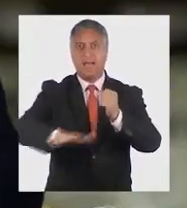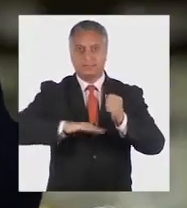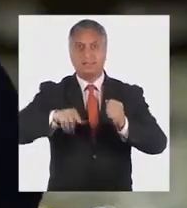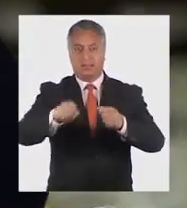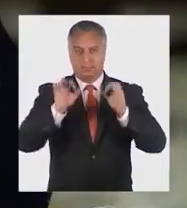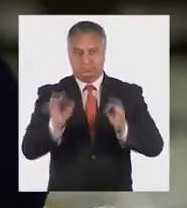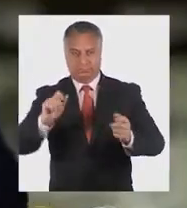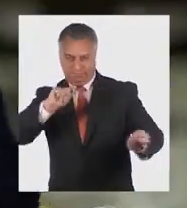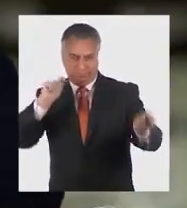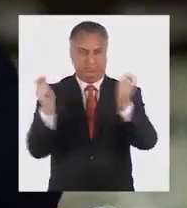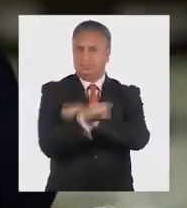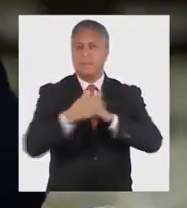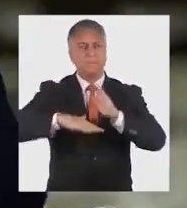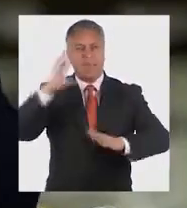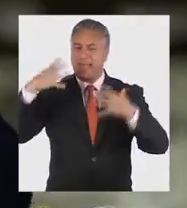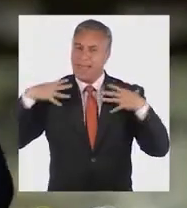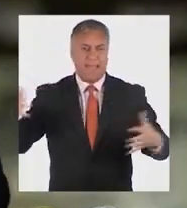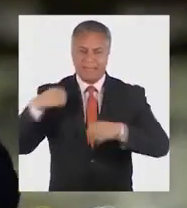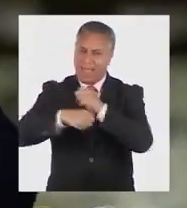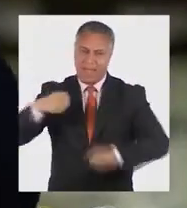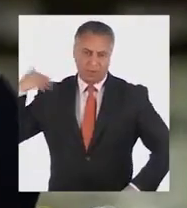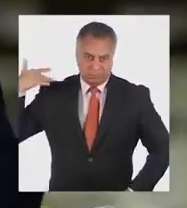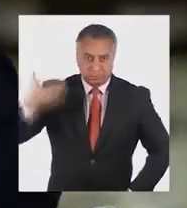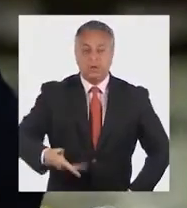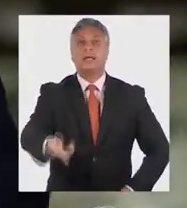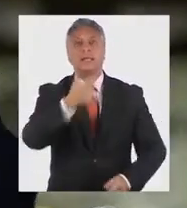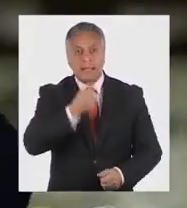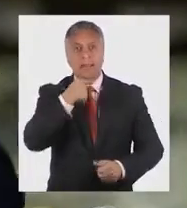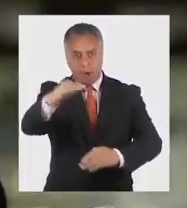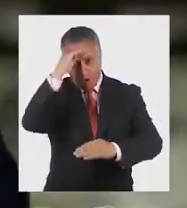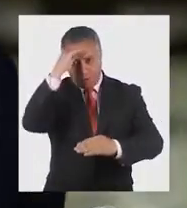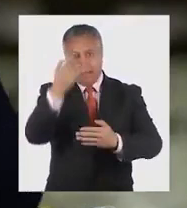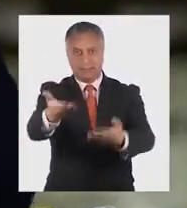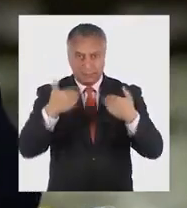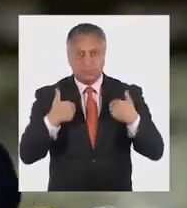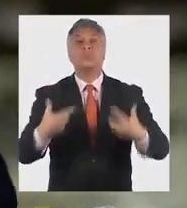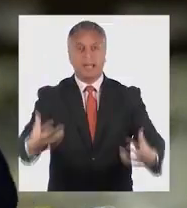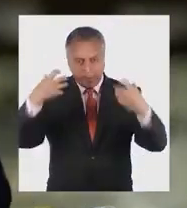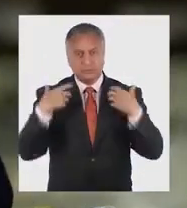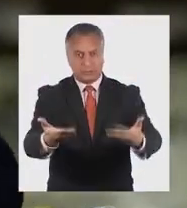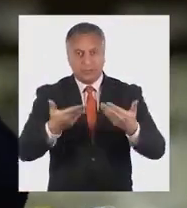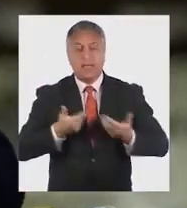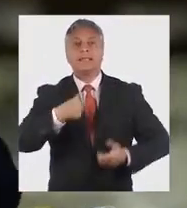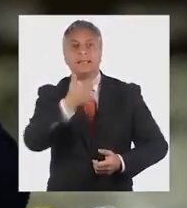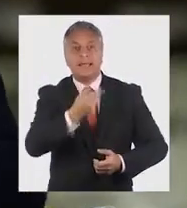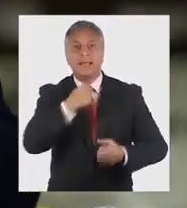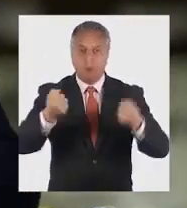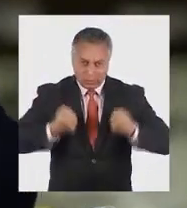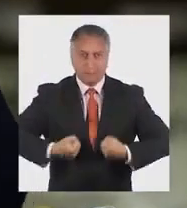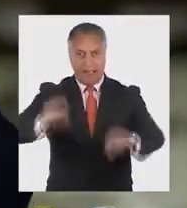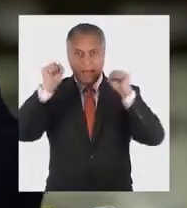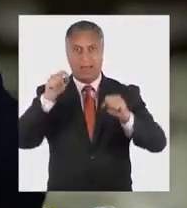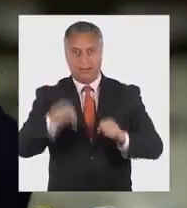donde anclar la transformación más grande de muchas décadas. Queremos que confíes en nosotros, que nos pases la pelota. Queremos ganar